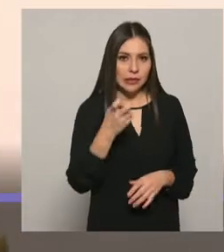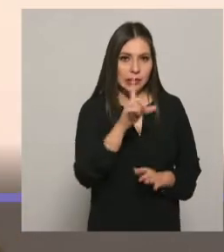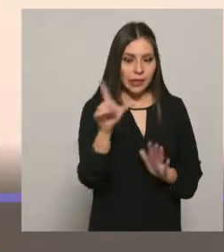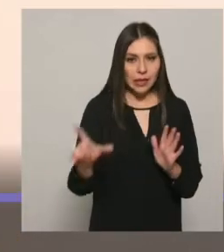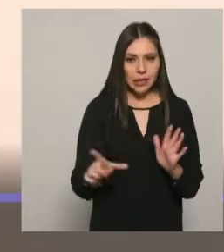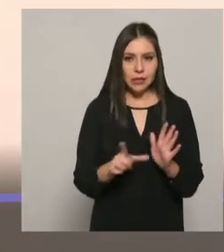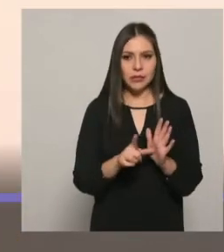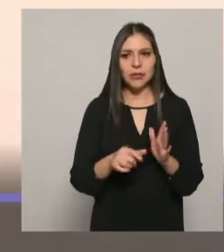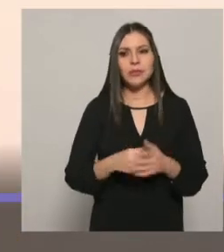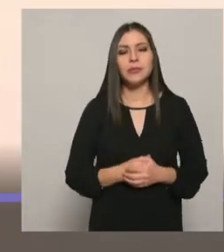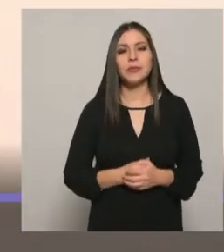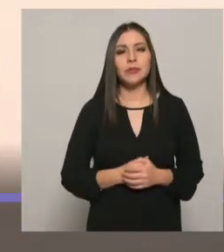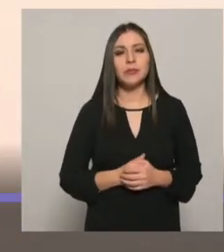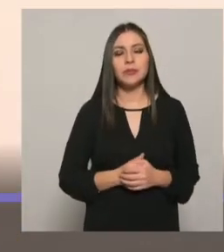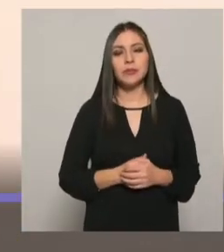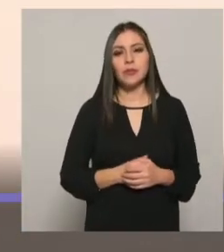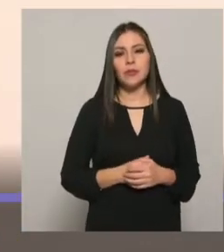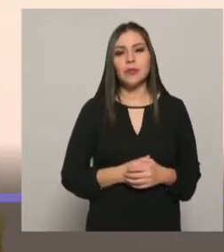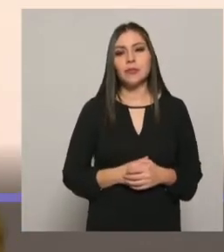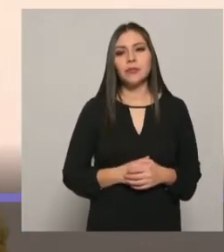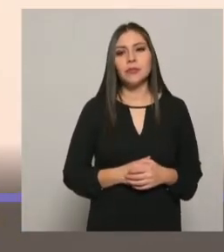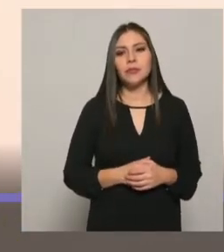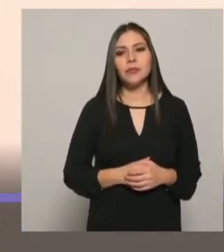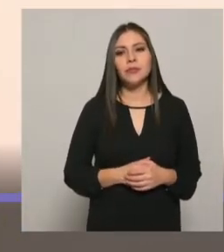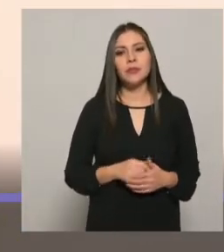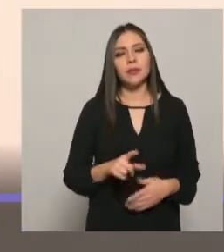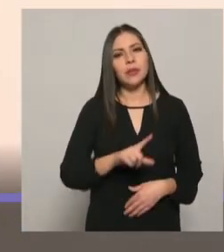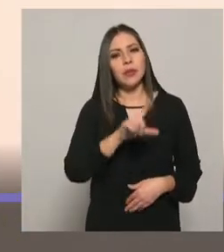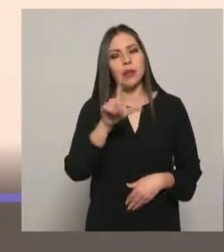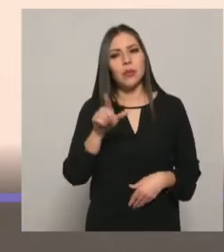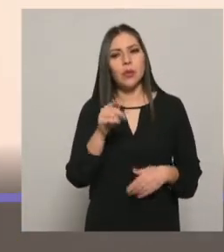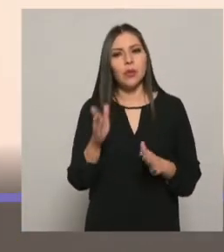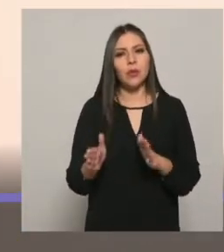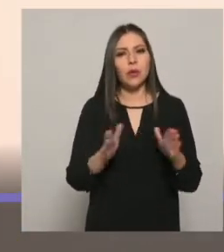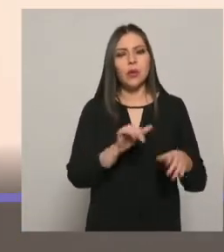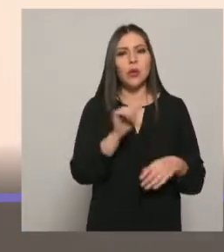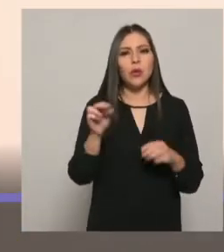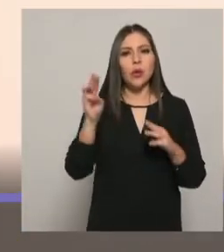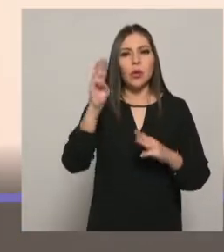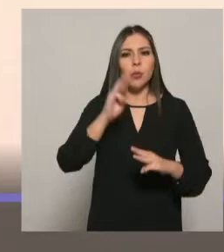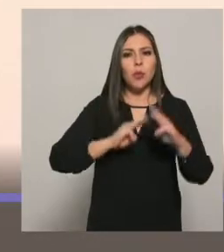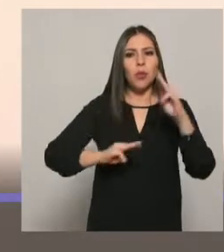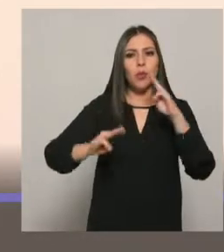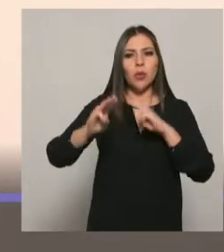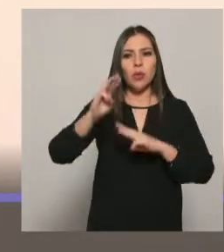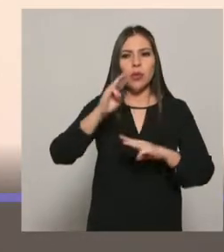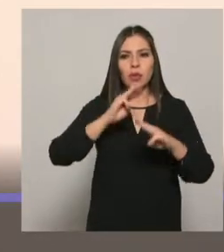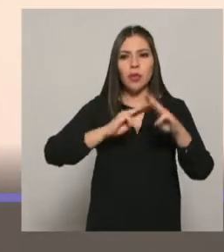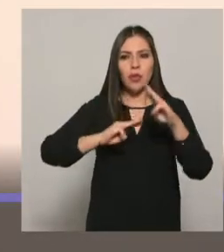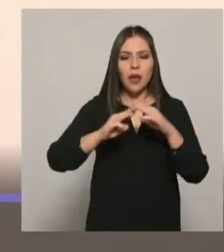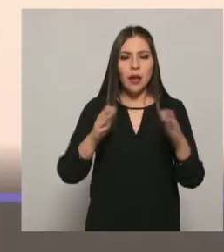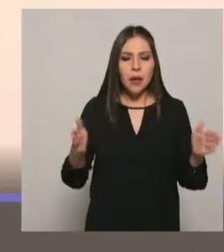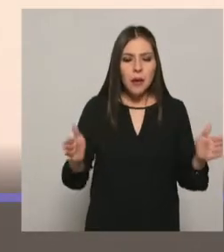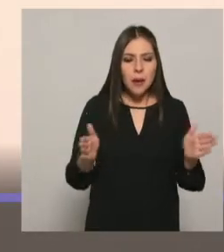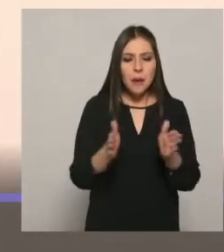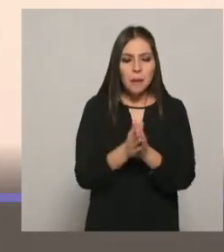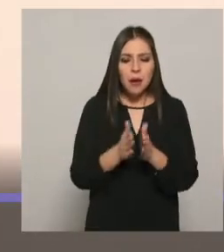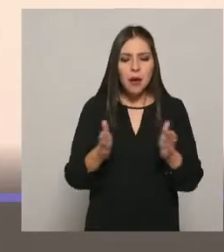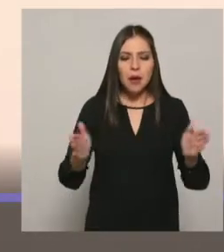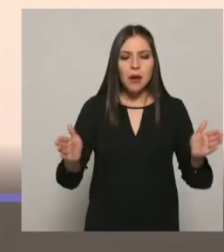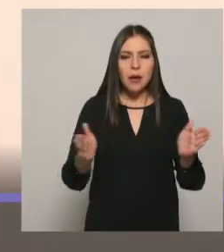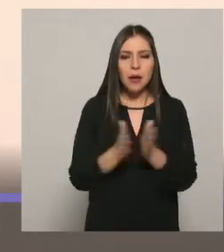Después tenía que pasar por unas montañas que chocaban. El ánimo, rápido, para que no lo